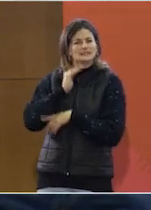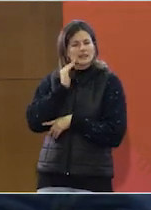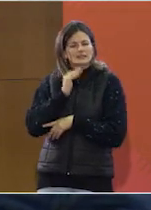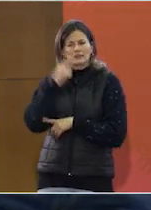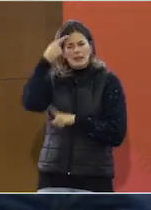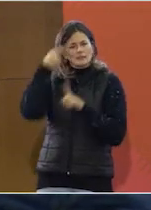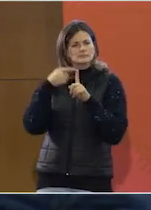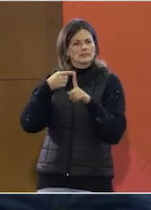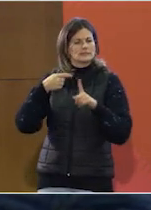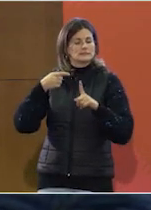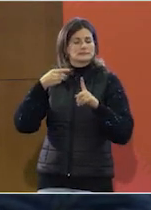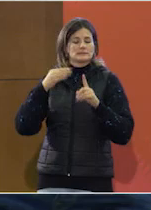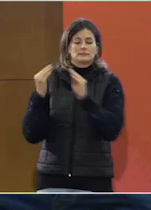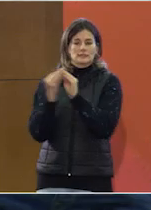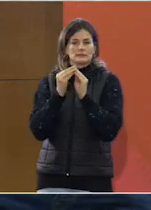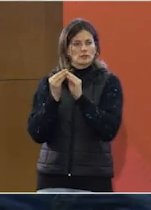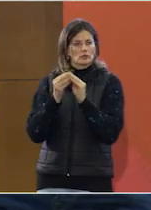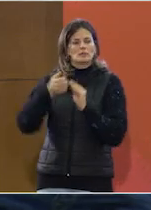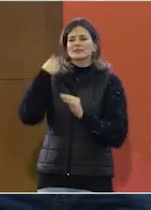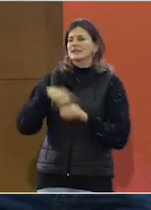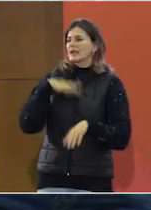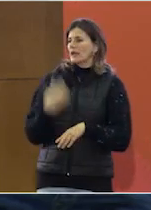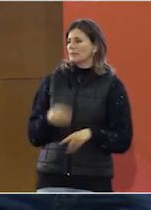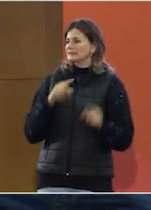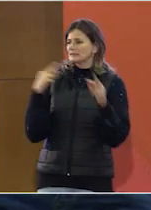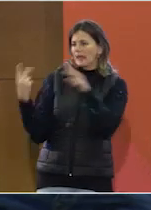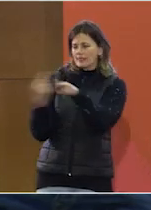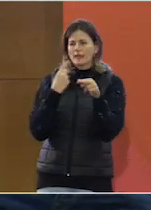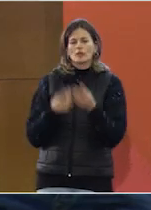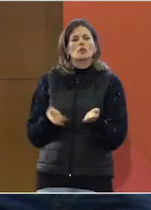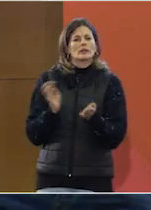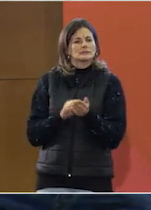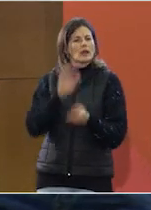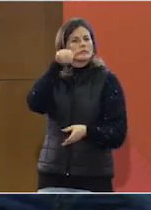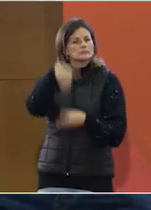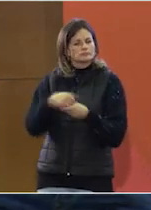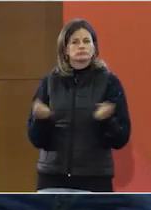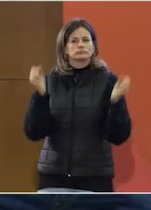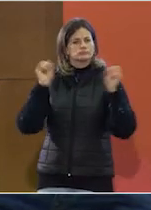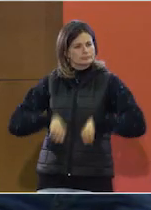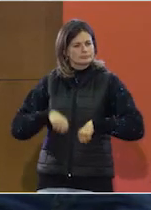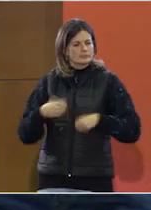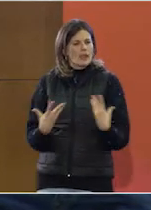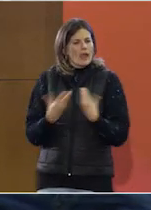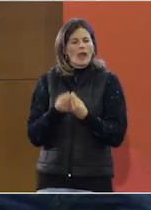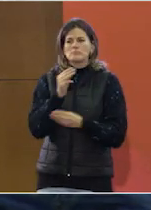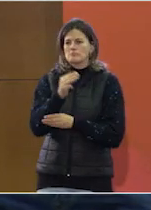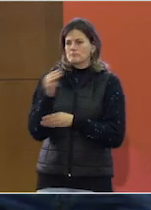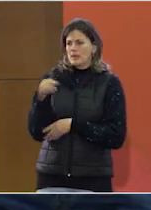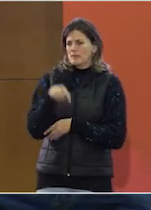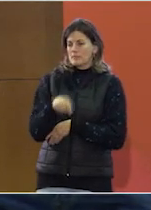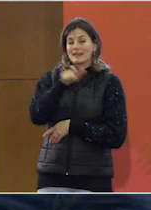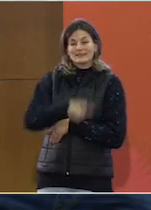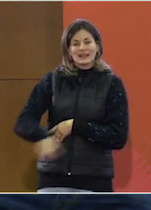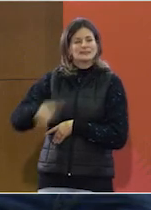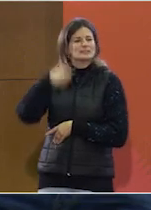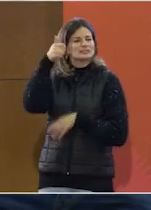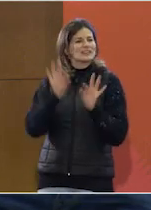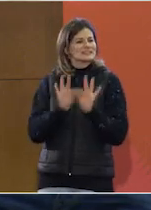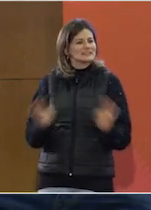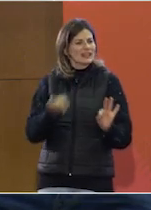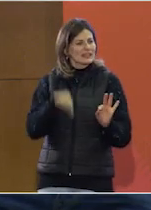sentido común y capacidad de diálogo, y volvieron a votar con el Partido Popular. Que la gente humilde de